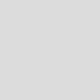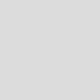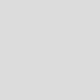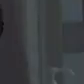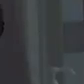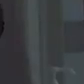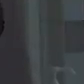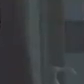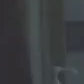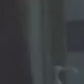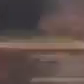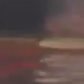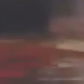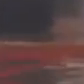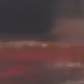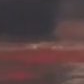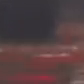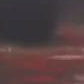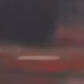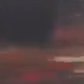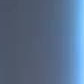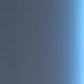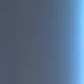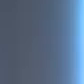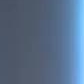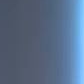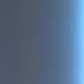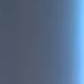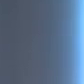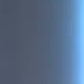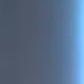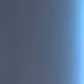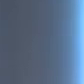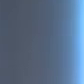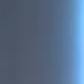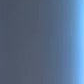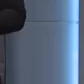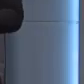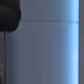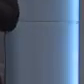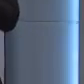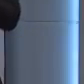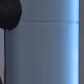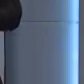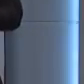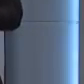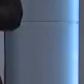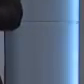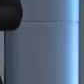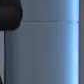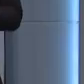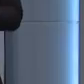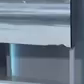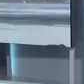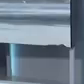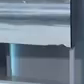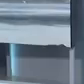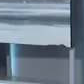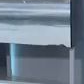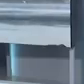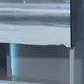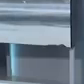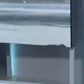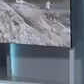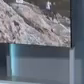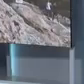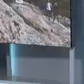www.elgranfinde.com. Hola, soy Daniela Caballero y desde ahora estaré en la emisión central para analizar los sucesos del mundo, dando una